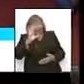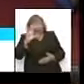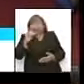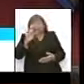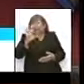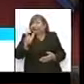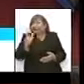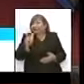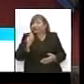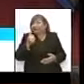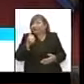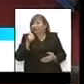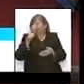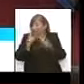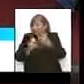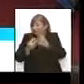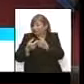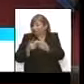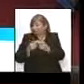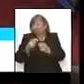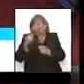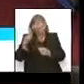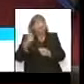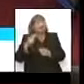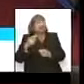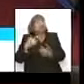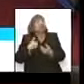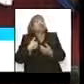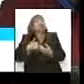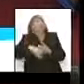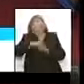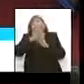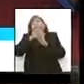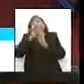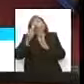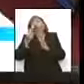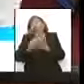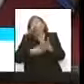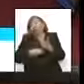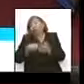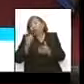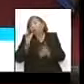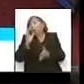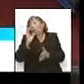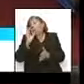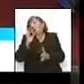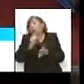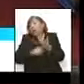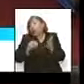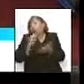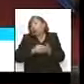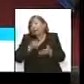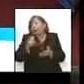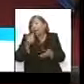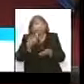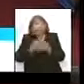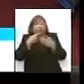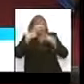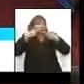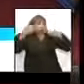5 partidos, pero van a una primera vuelta? El que tiene más recursos, más apoyo, o de repente más plata, o más